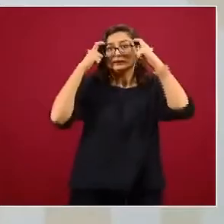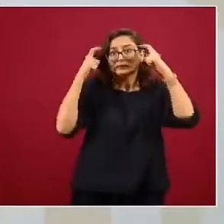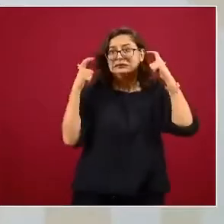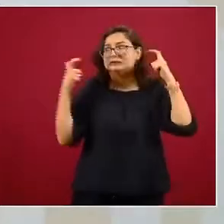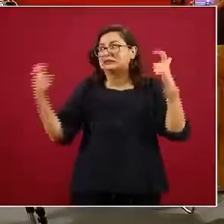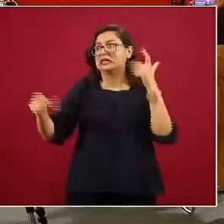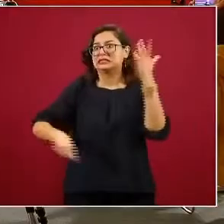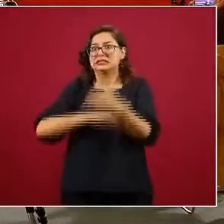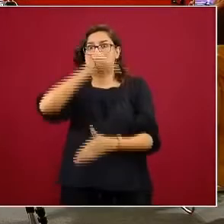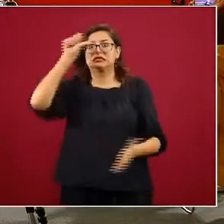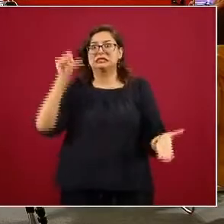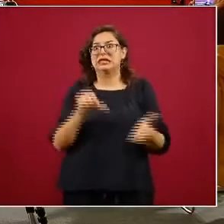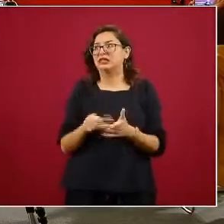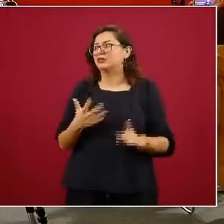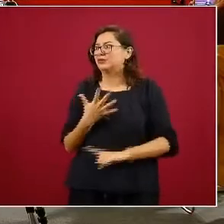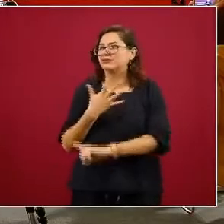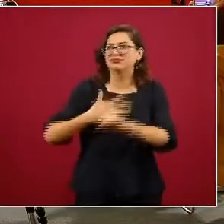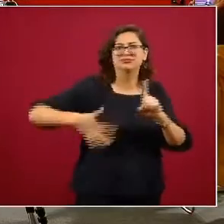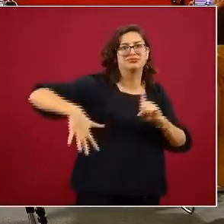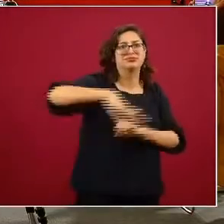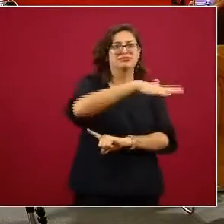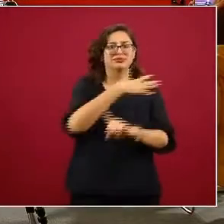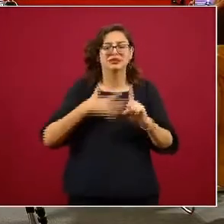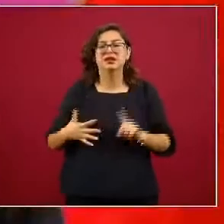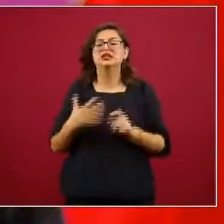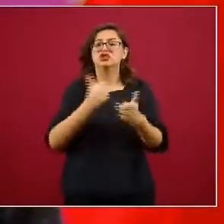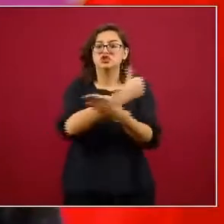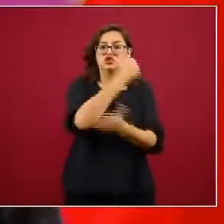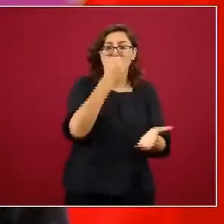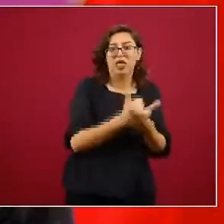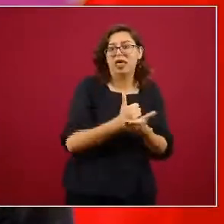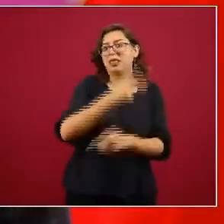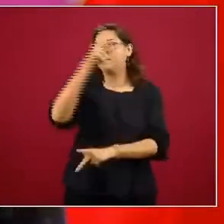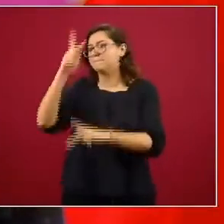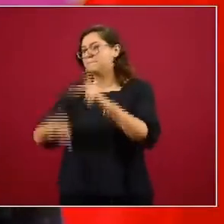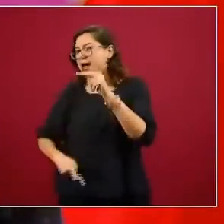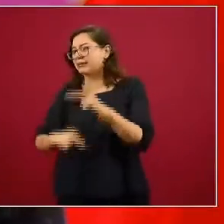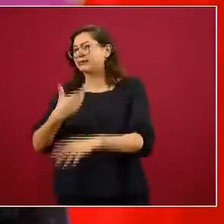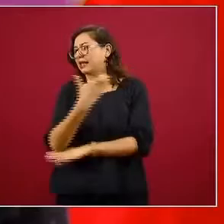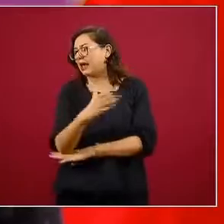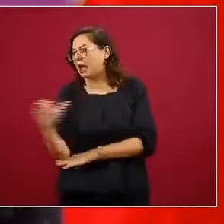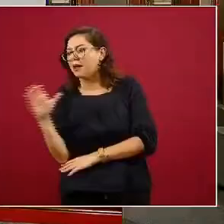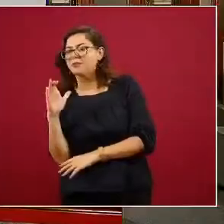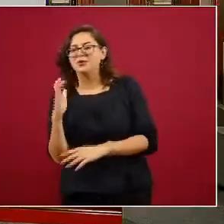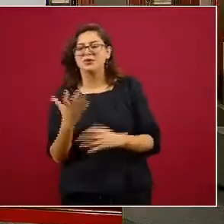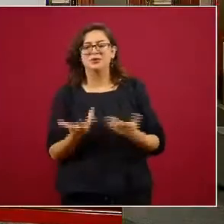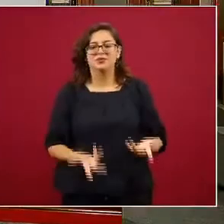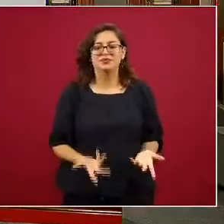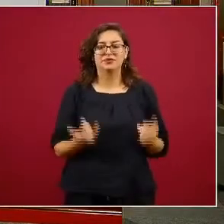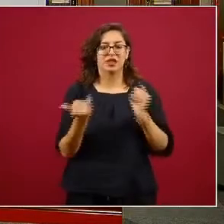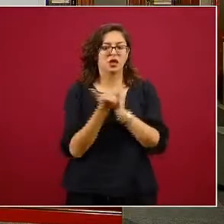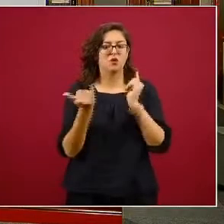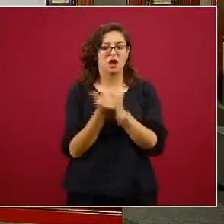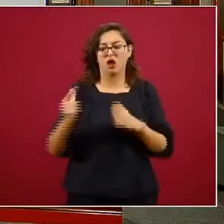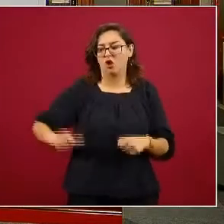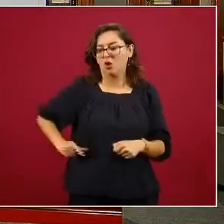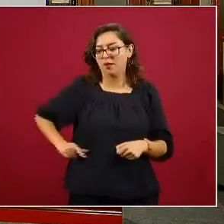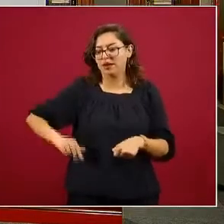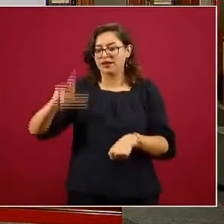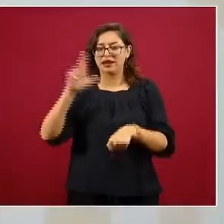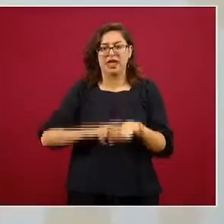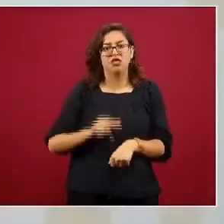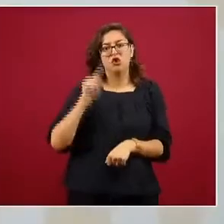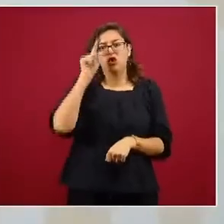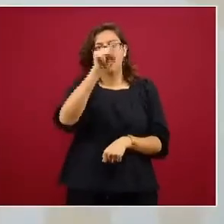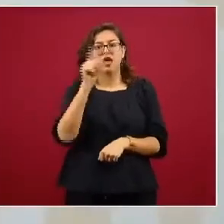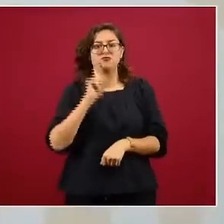mundo con una realidad rural también en su estado, etcétera. Por mencionar solo algunos, de una gobernadora, Pavlovich, que también tiene